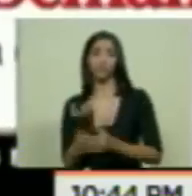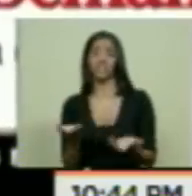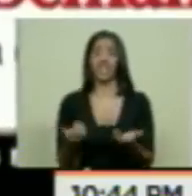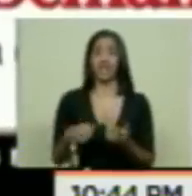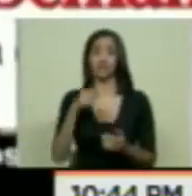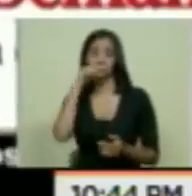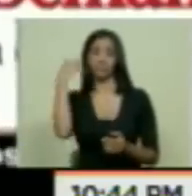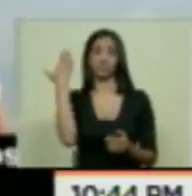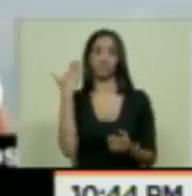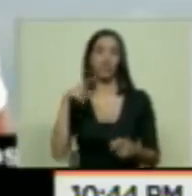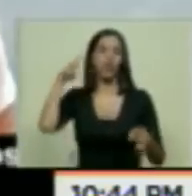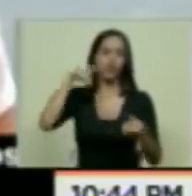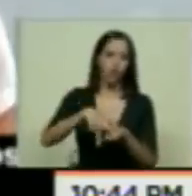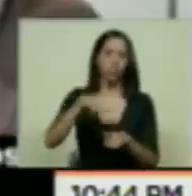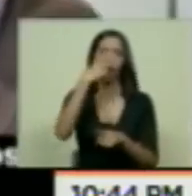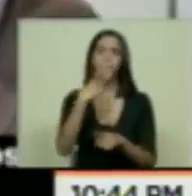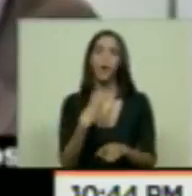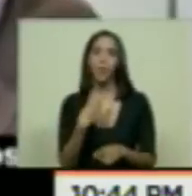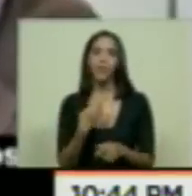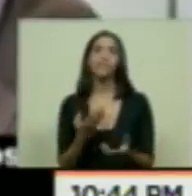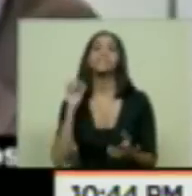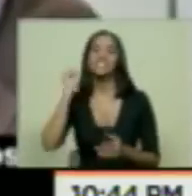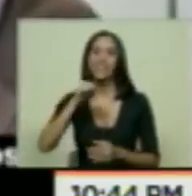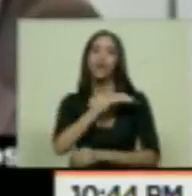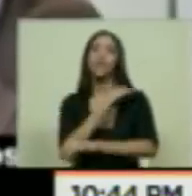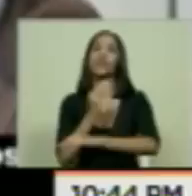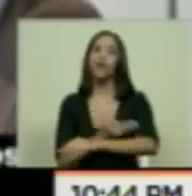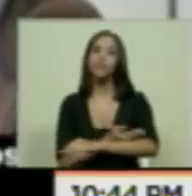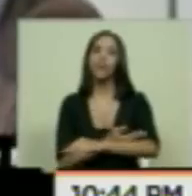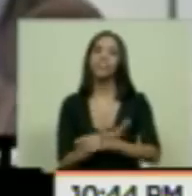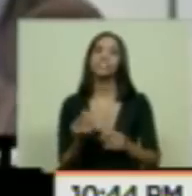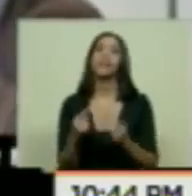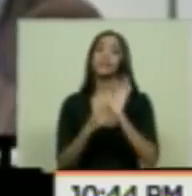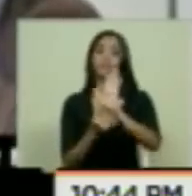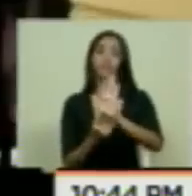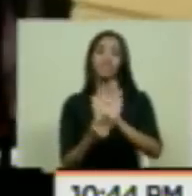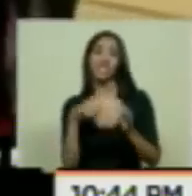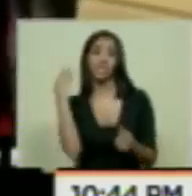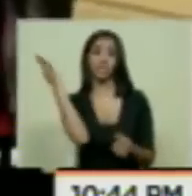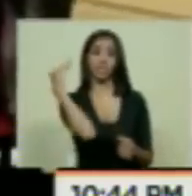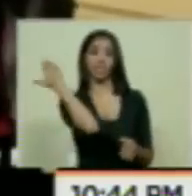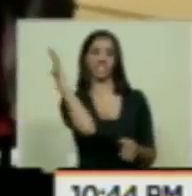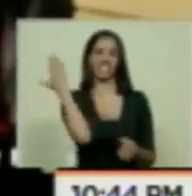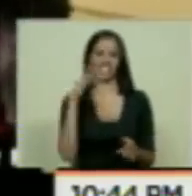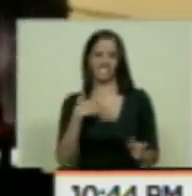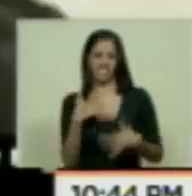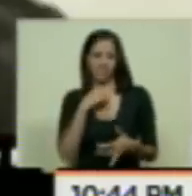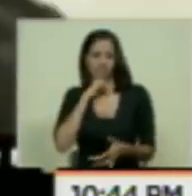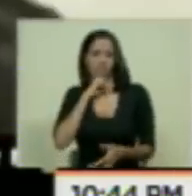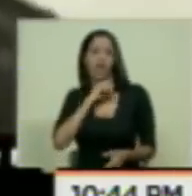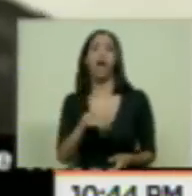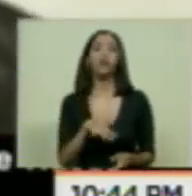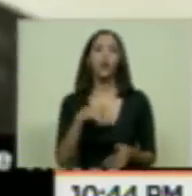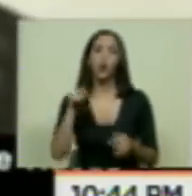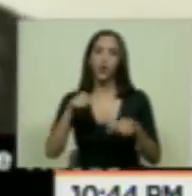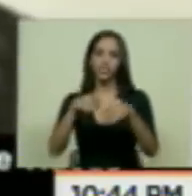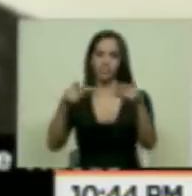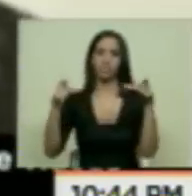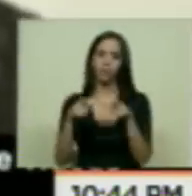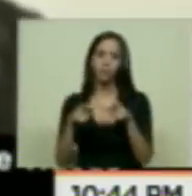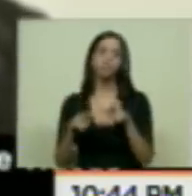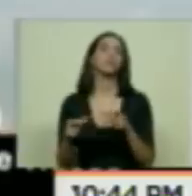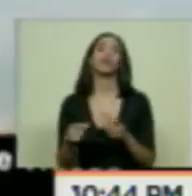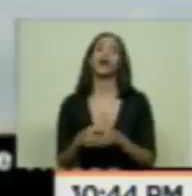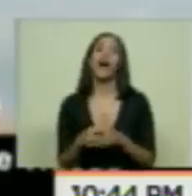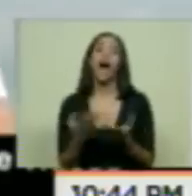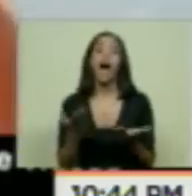más pobres. Y sí, una fuerza representativa a los grupos elitistas que sienten repugnancia por este tipo de regiones. Ahora es común